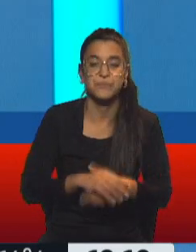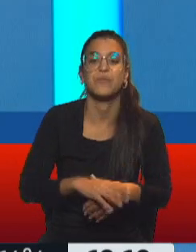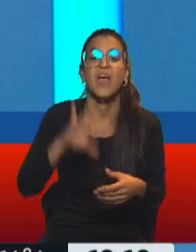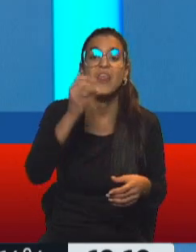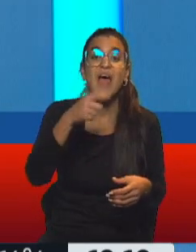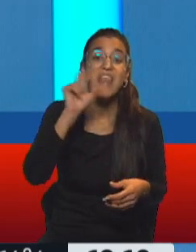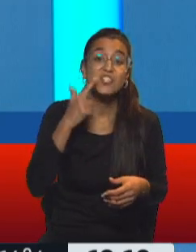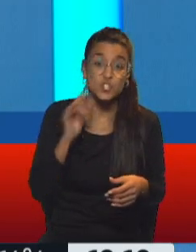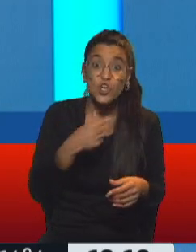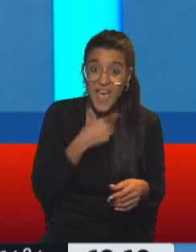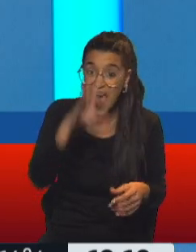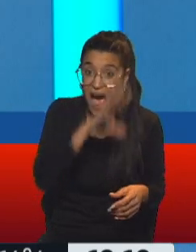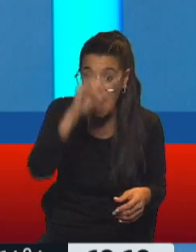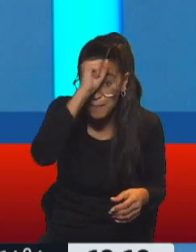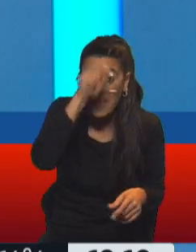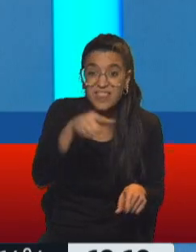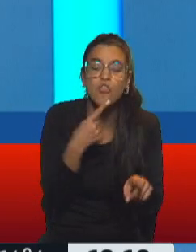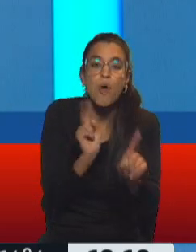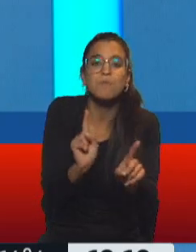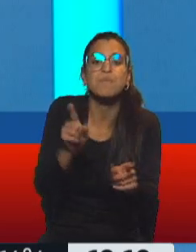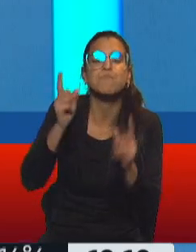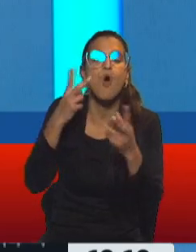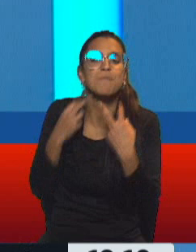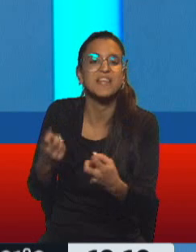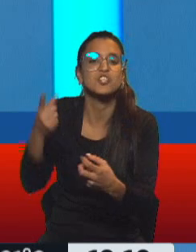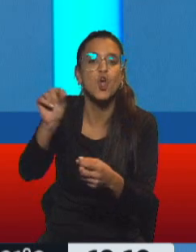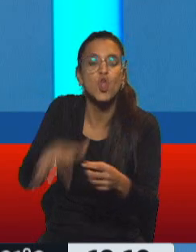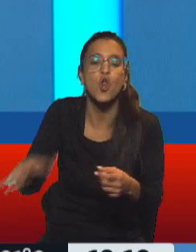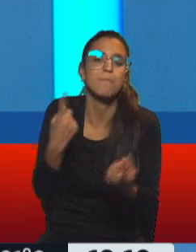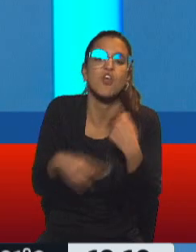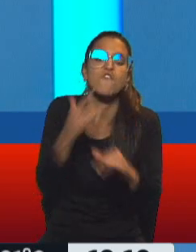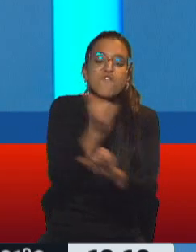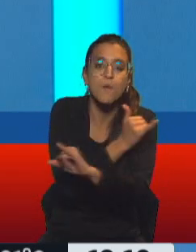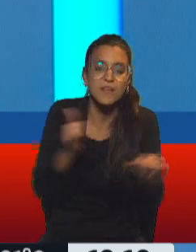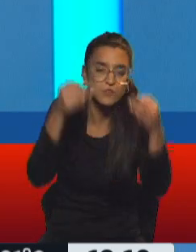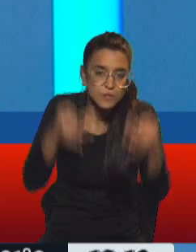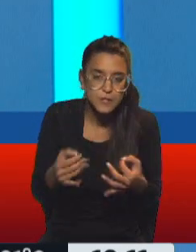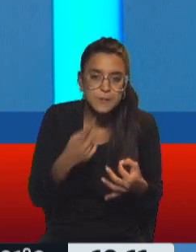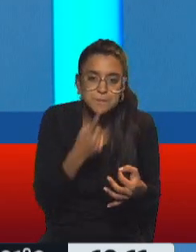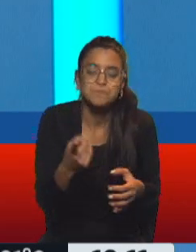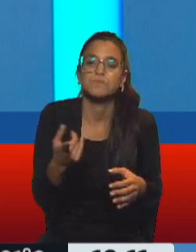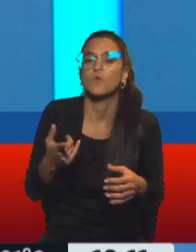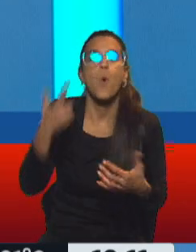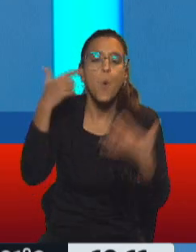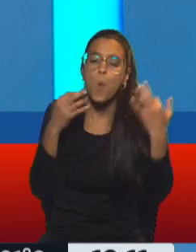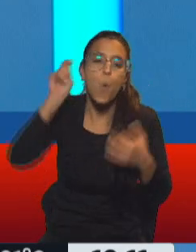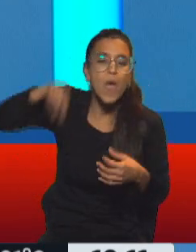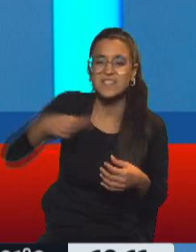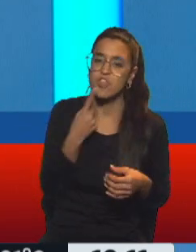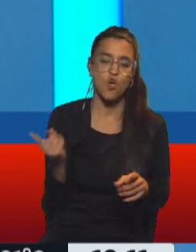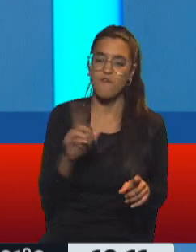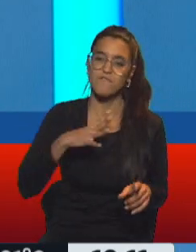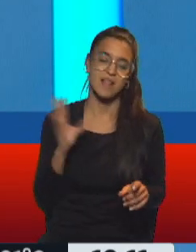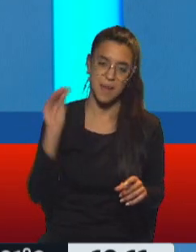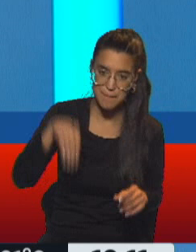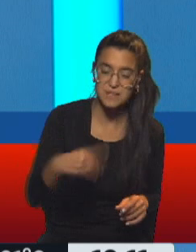ser arrepentido en la causa de Dolores. La información que aportó no fue suficiente, no fue considerada suficiente por el juez y eso todavía está en veremos,